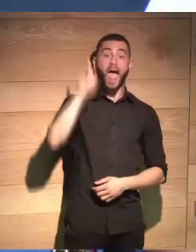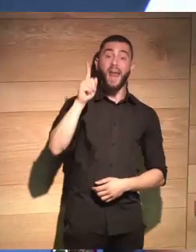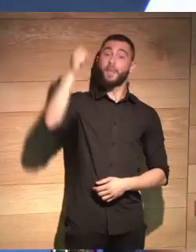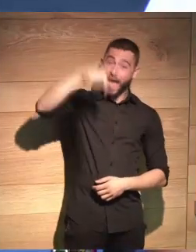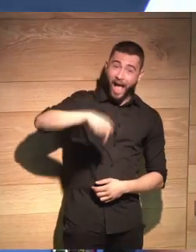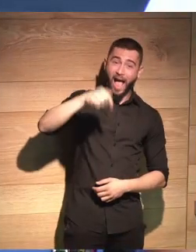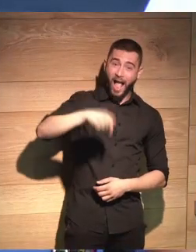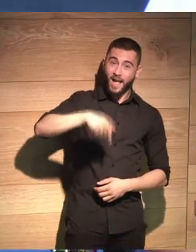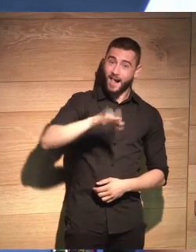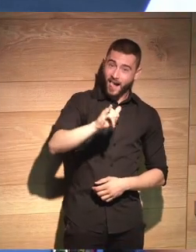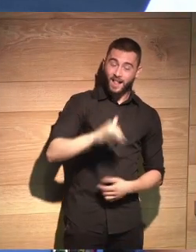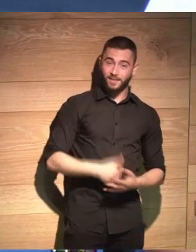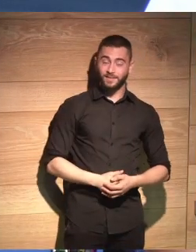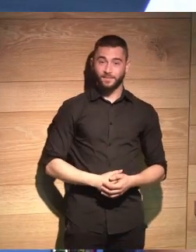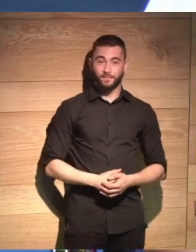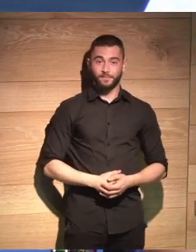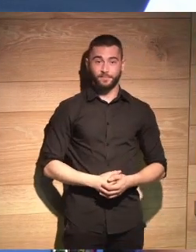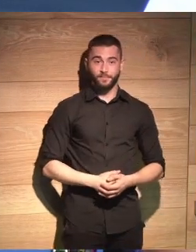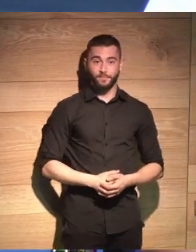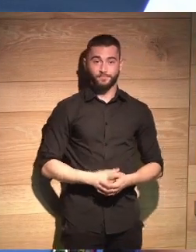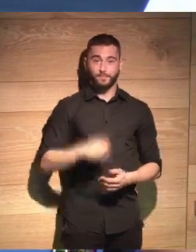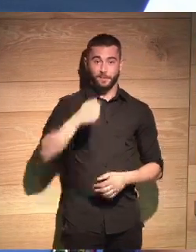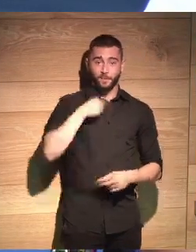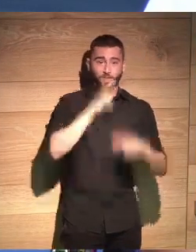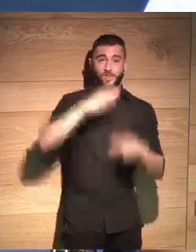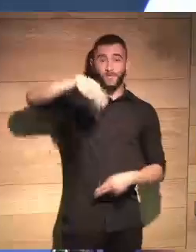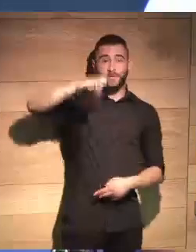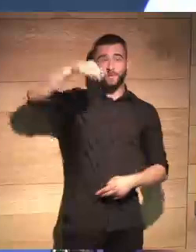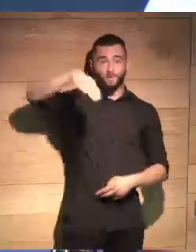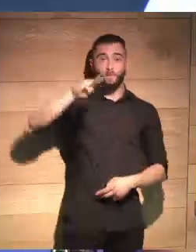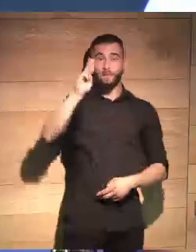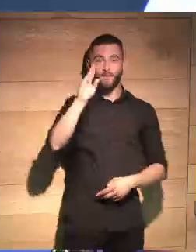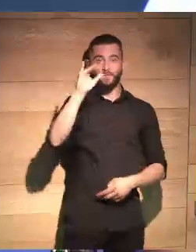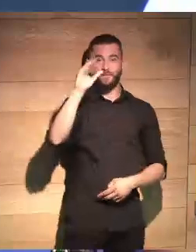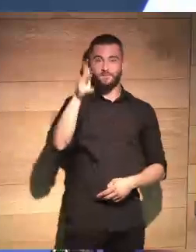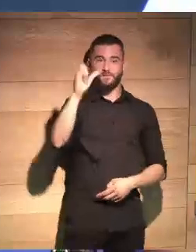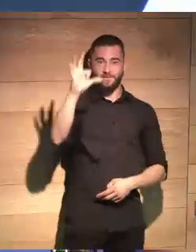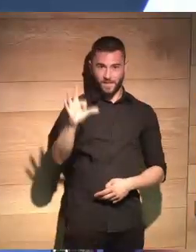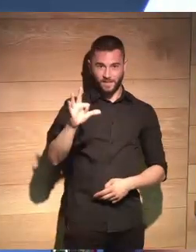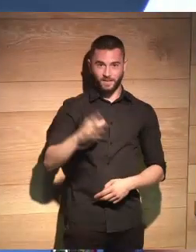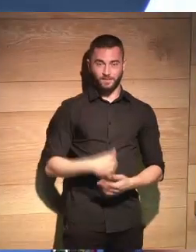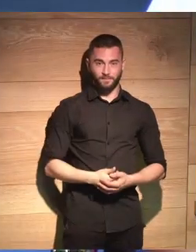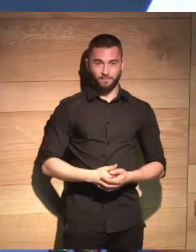arriba, aquí, aquí, soy Memphis, Memphis, Memphis.